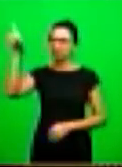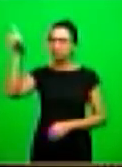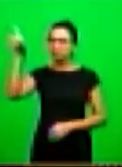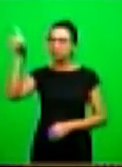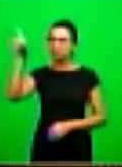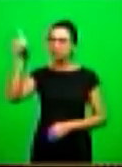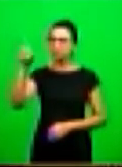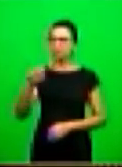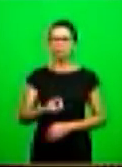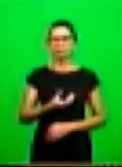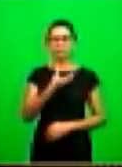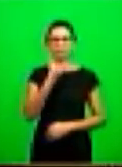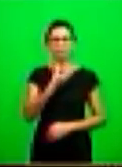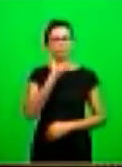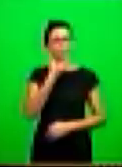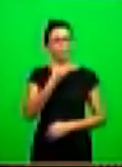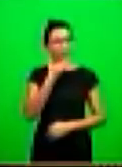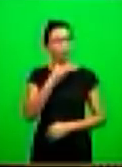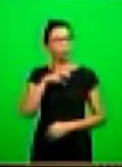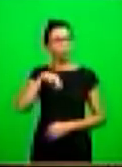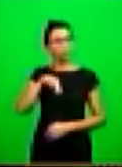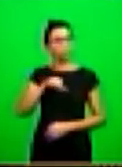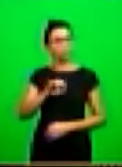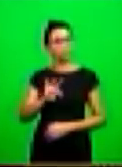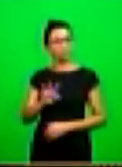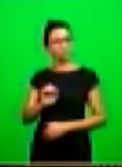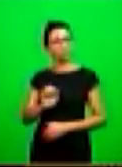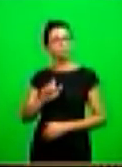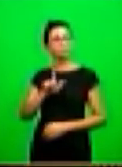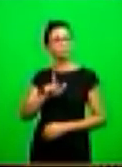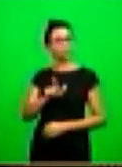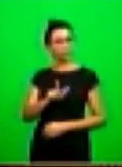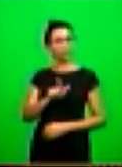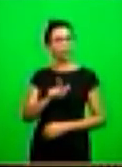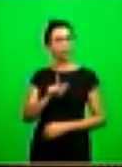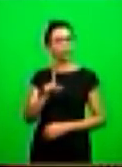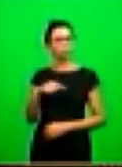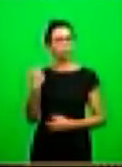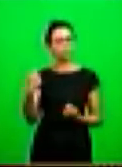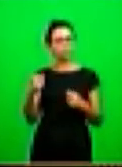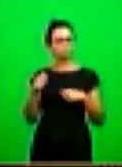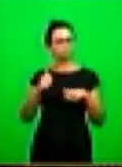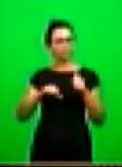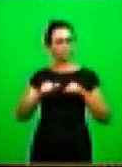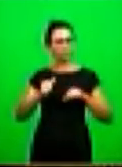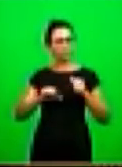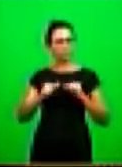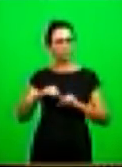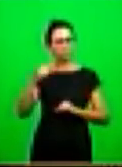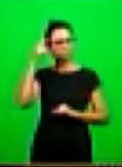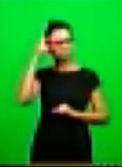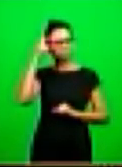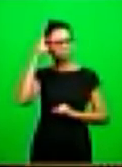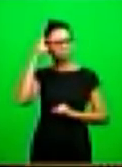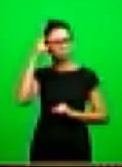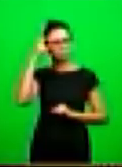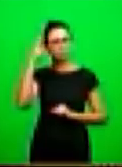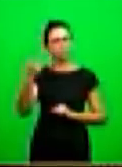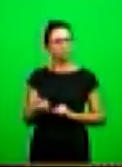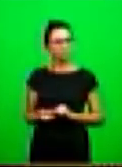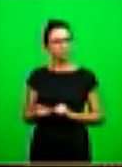Esta fecha de Navidad para nosotros que hablamos es una alerta. Nos lleva a una reflexión. ¿Qué reflexión es